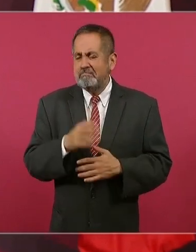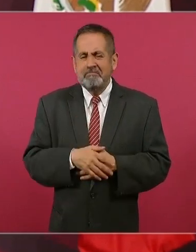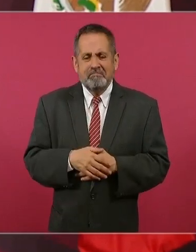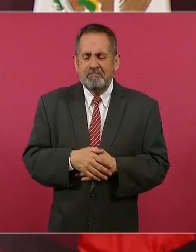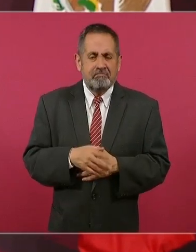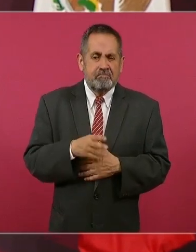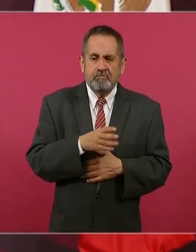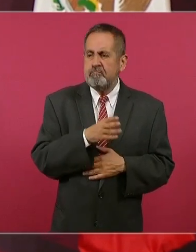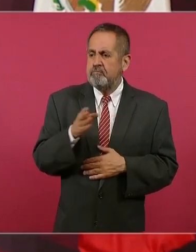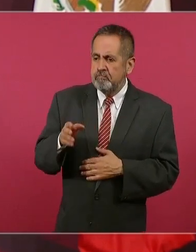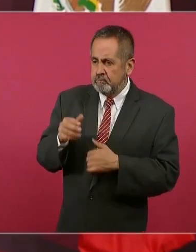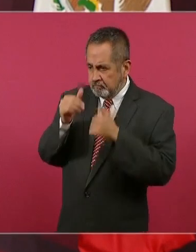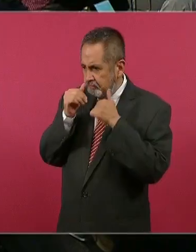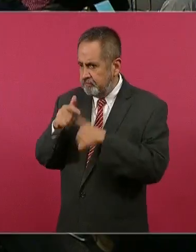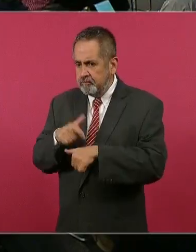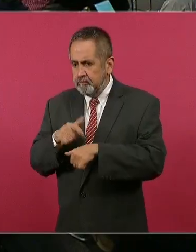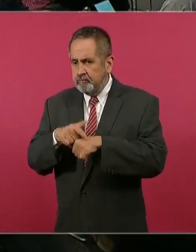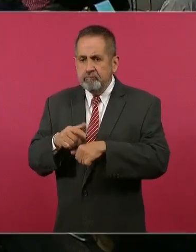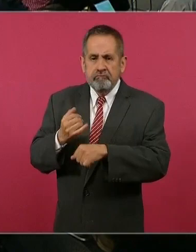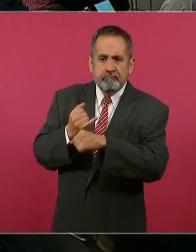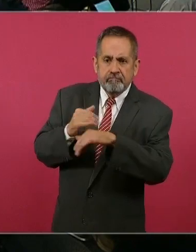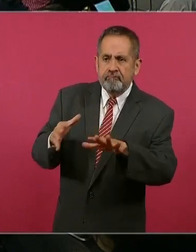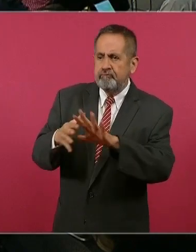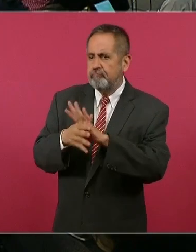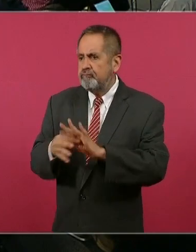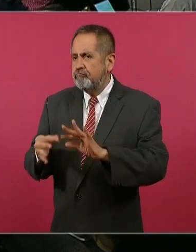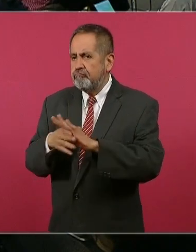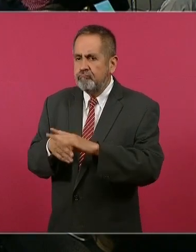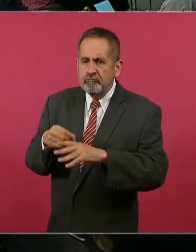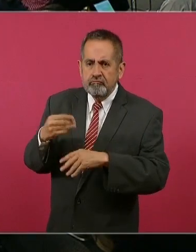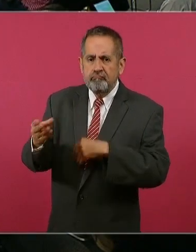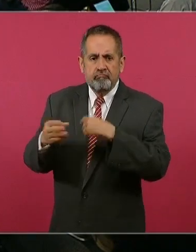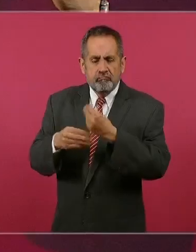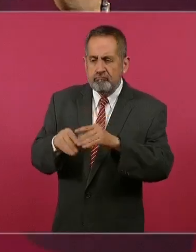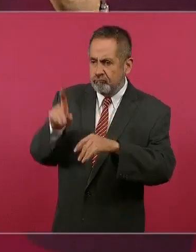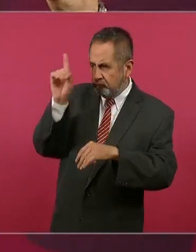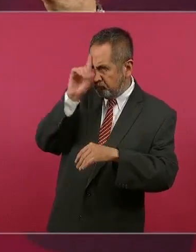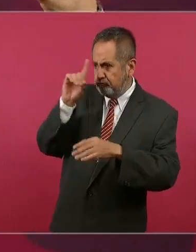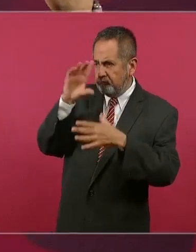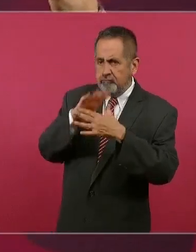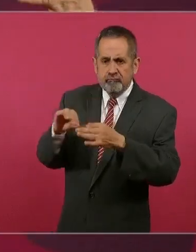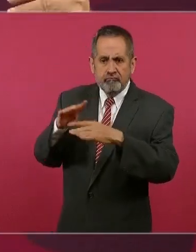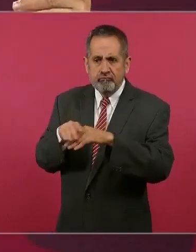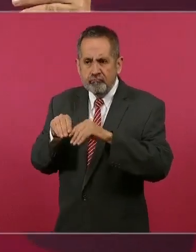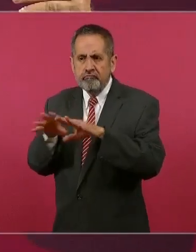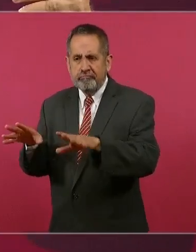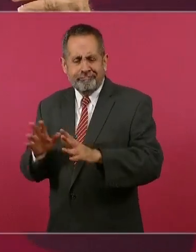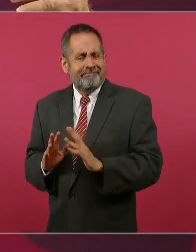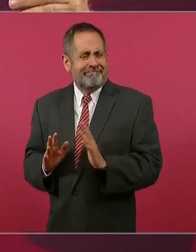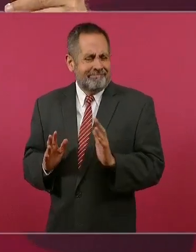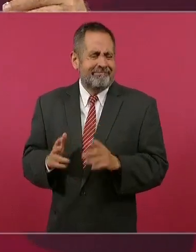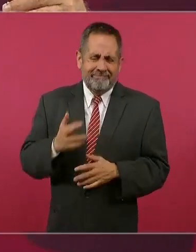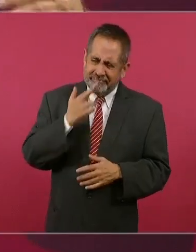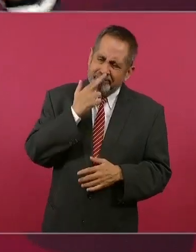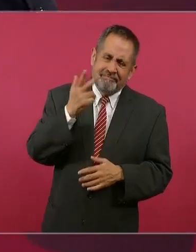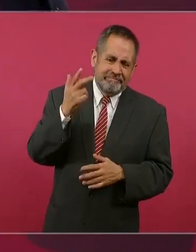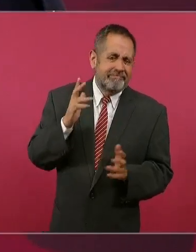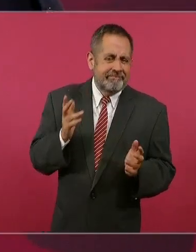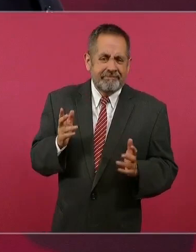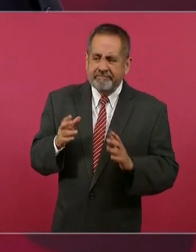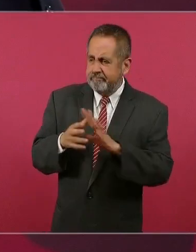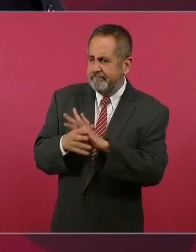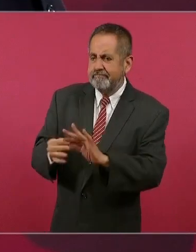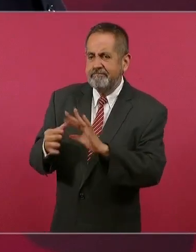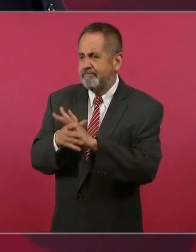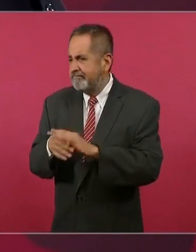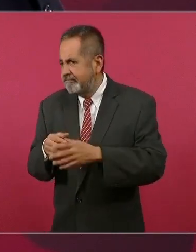dedicar tiempo a informar, a orientar, a